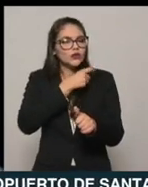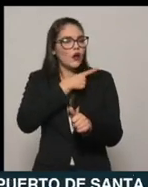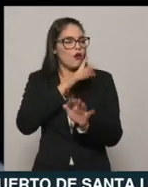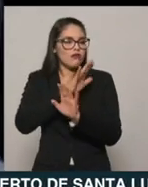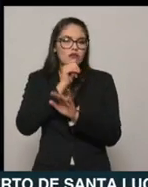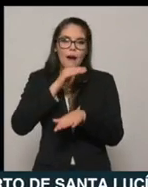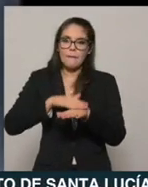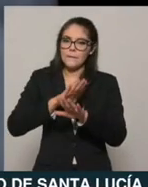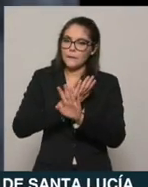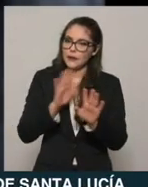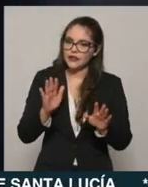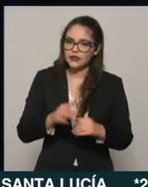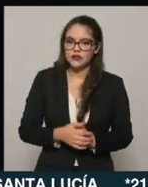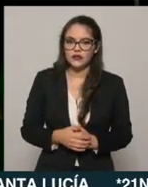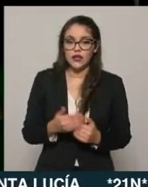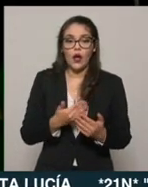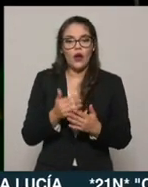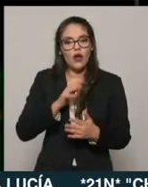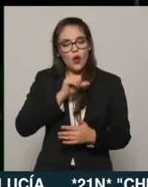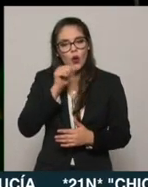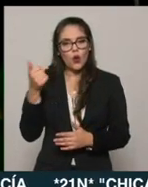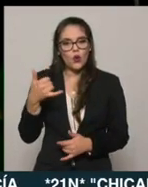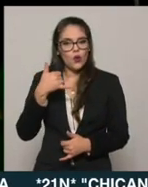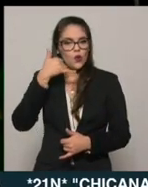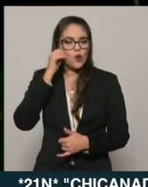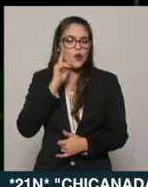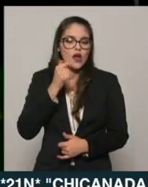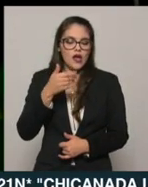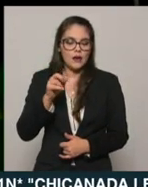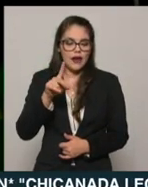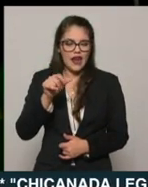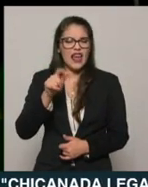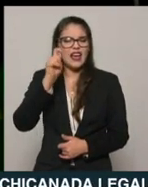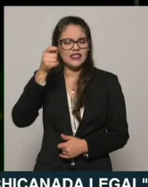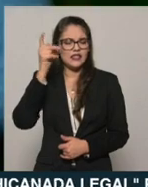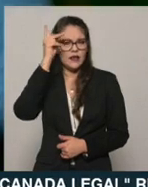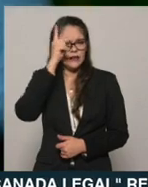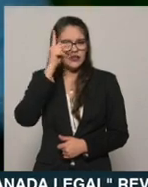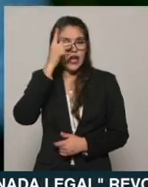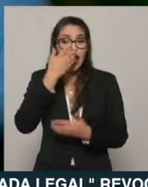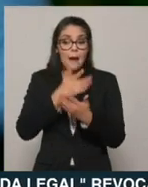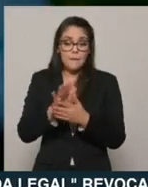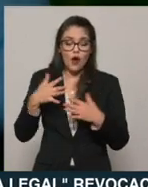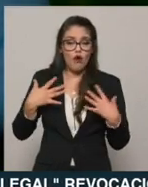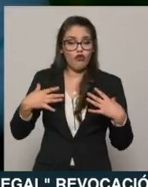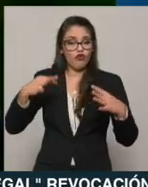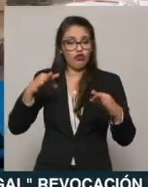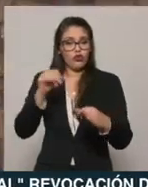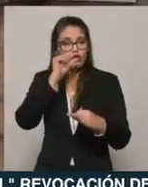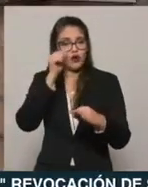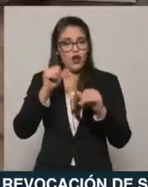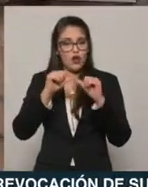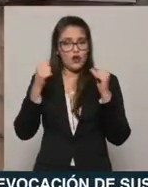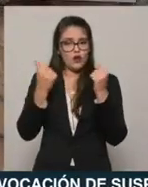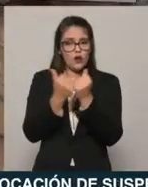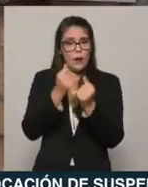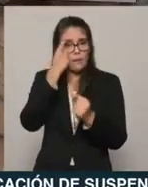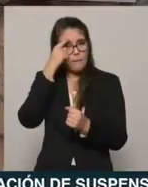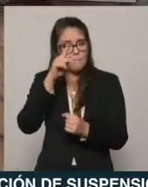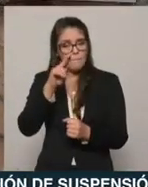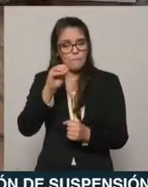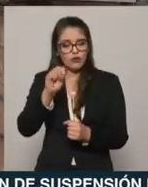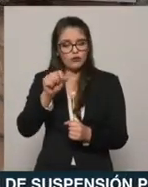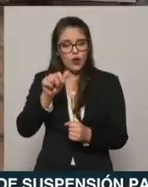Para profundizar más en este tema tenemos en la línea telefónica a Gabriela Cámara. Ella es psicóloga y fundadora de la Asociación Civil Pro Salud